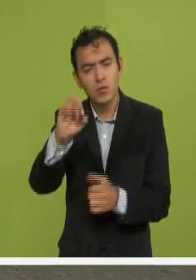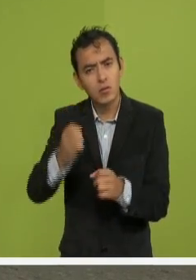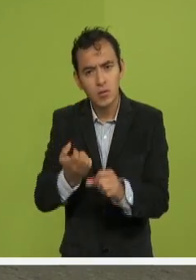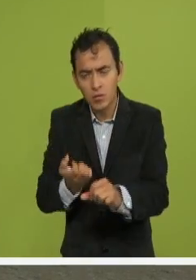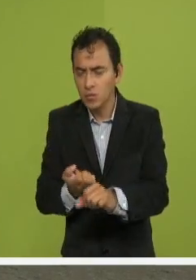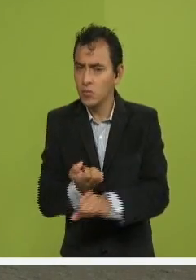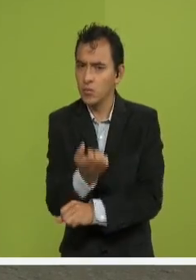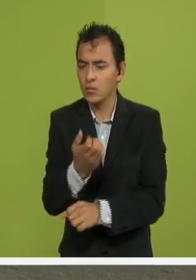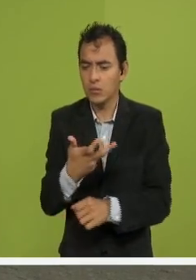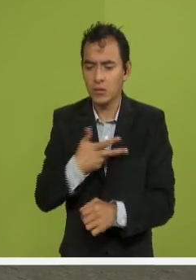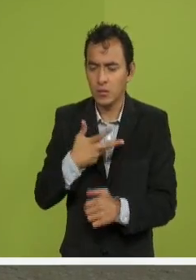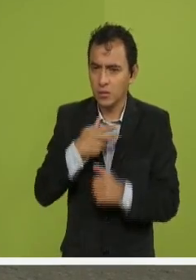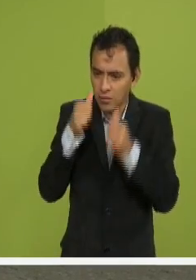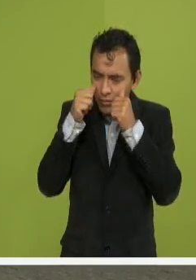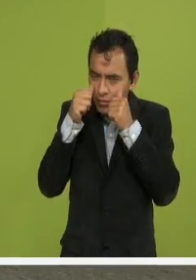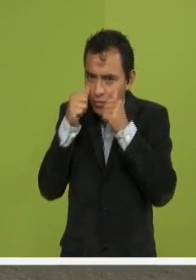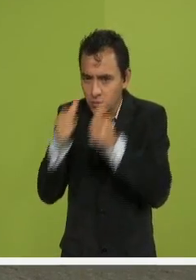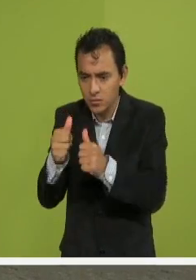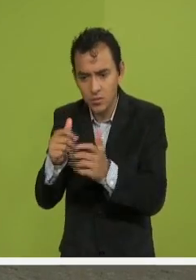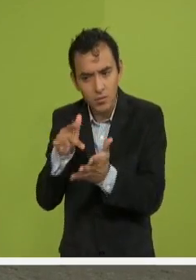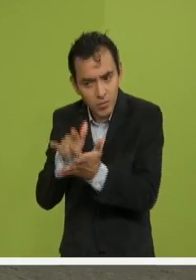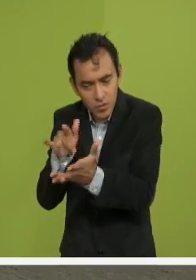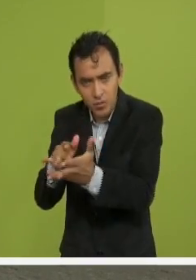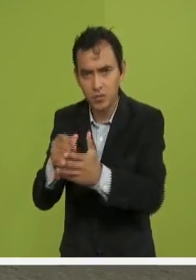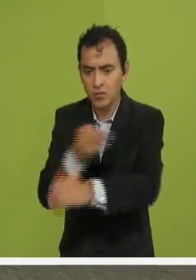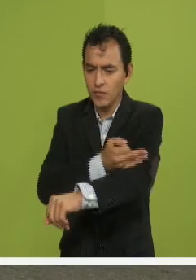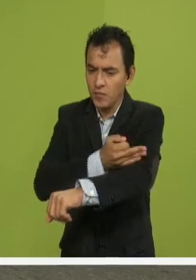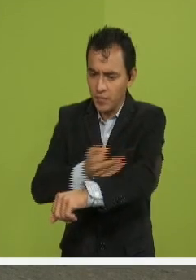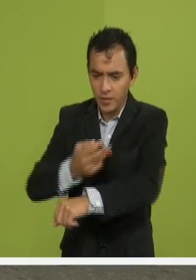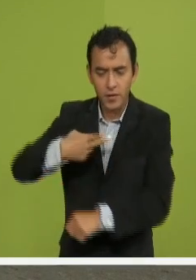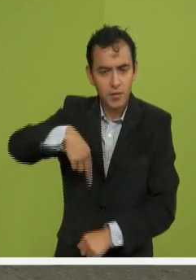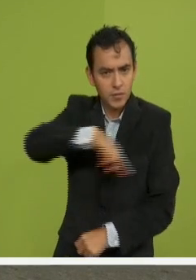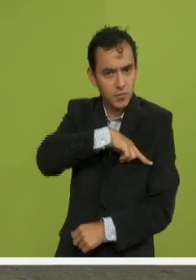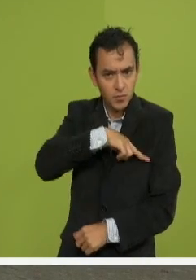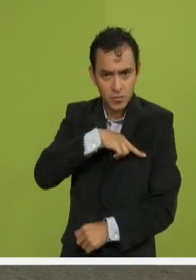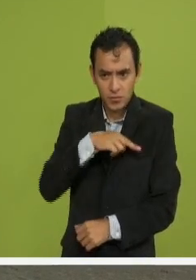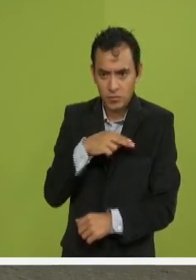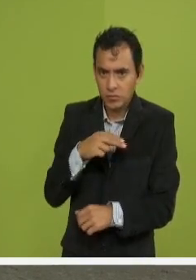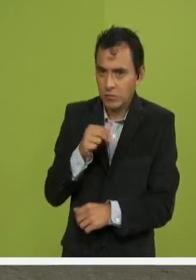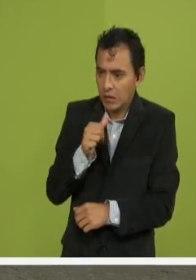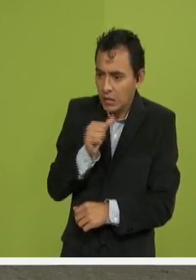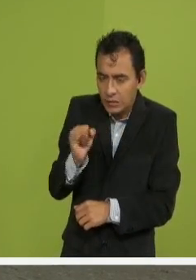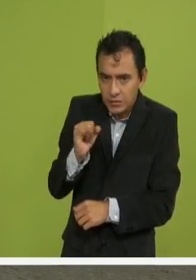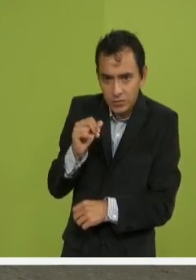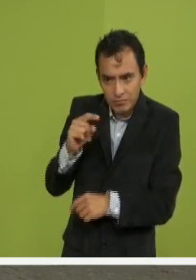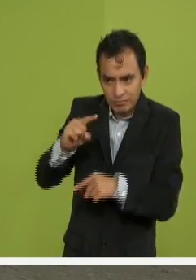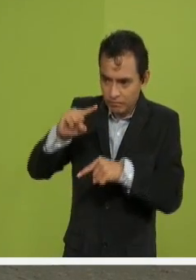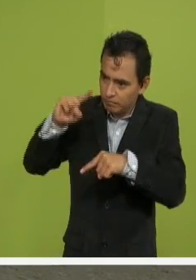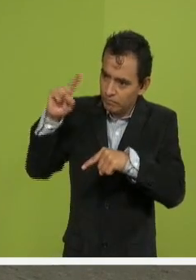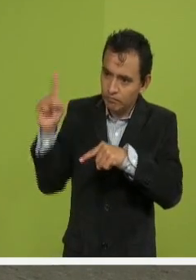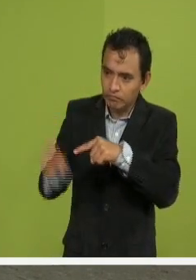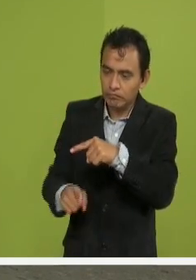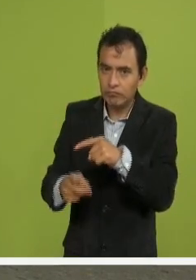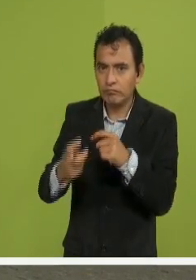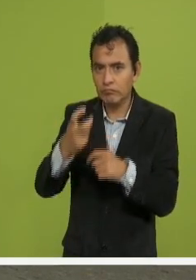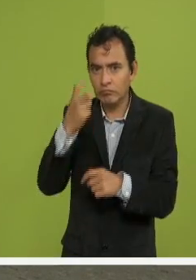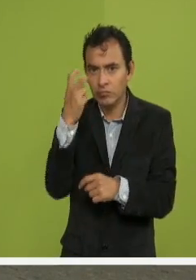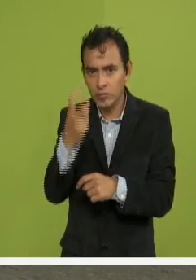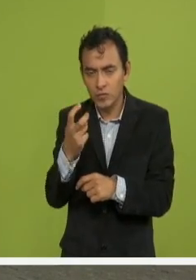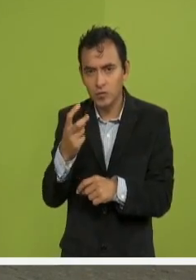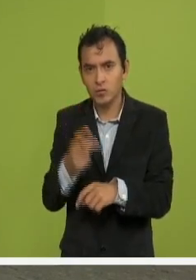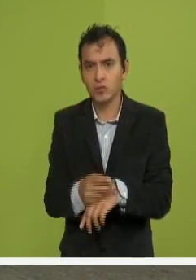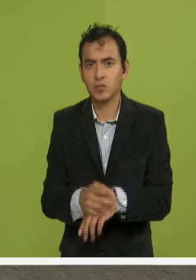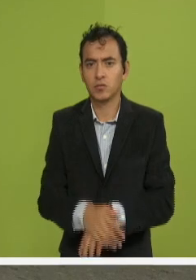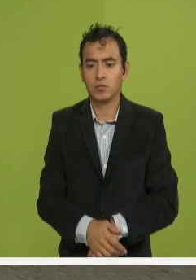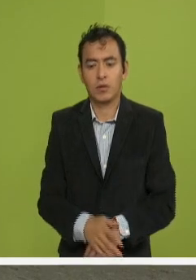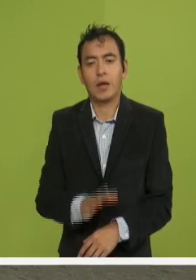facultad de apoyar a estas familias, y nosotros con ello evitar este acto que se convierte, que